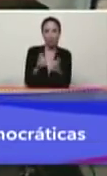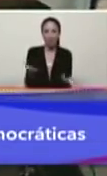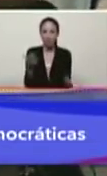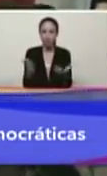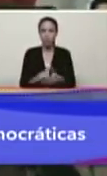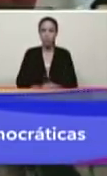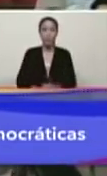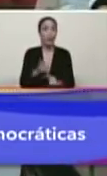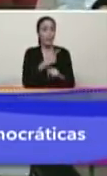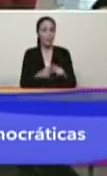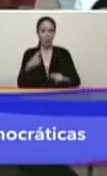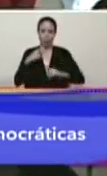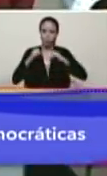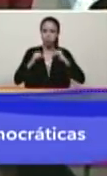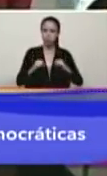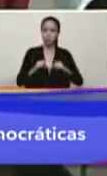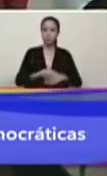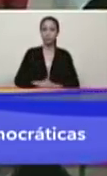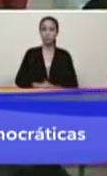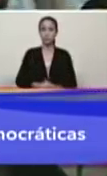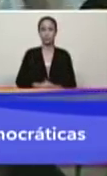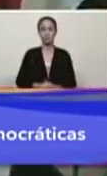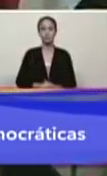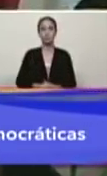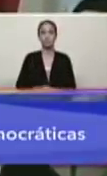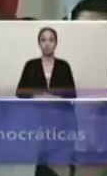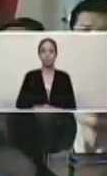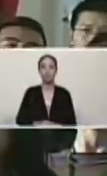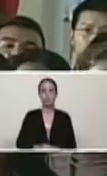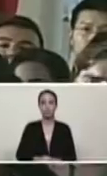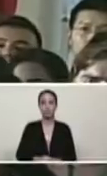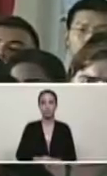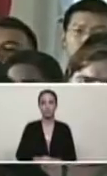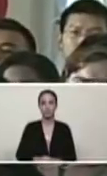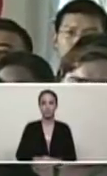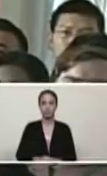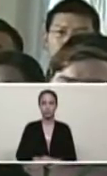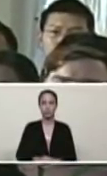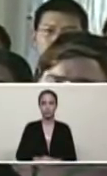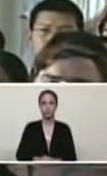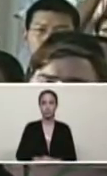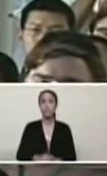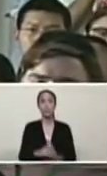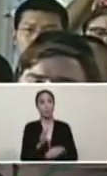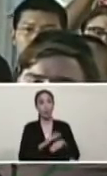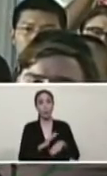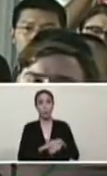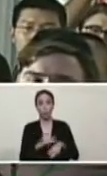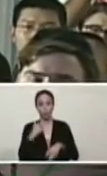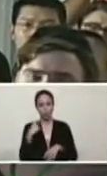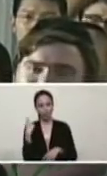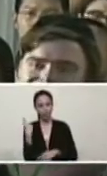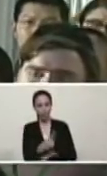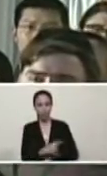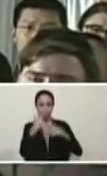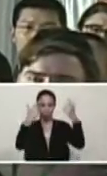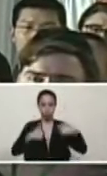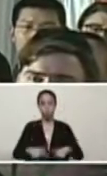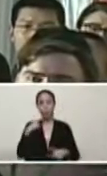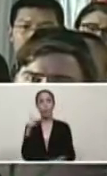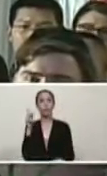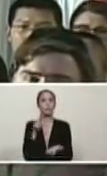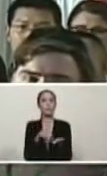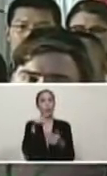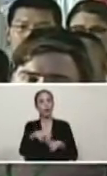Pero insistimos. Because it is our duty, and today we are here with you. Porque es nuestro deber y hoy estamos aquí